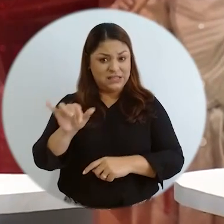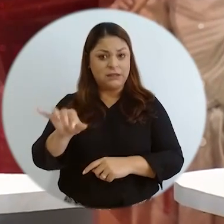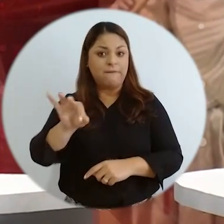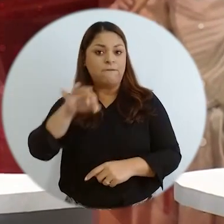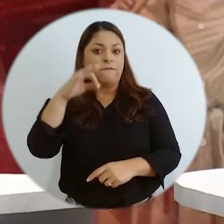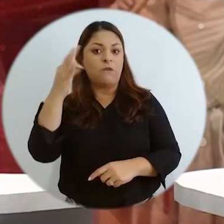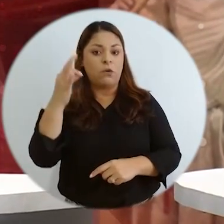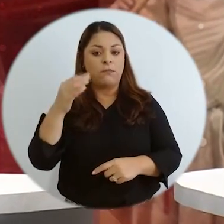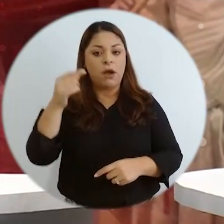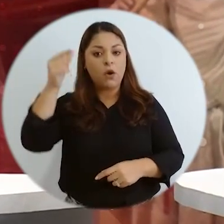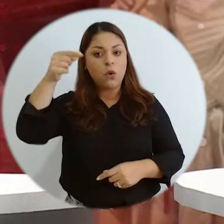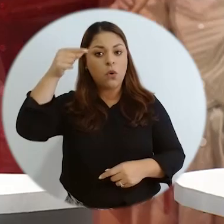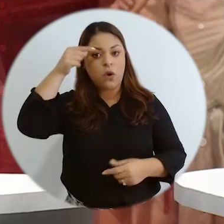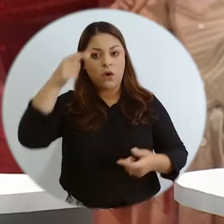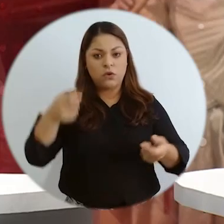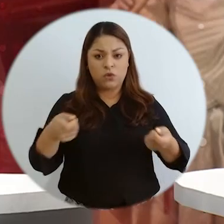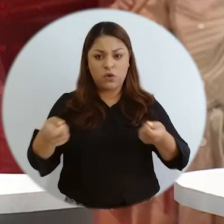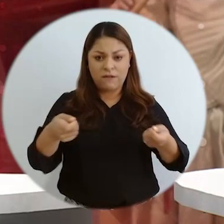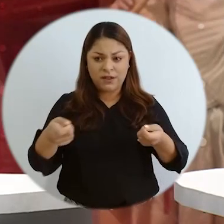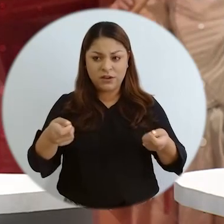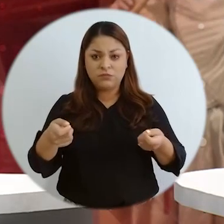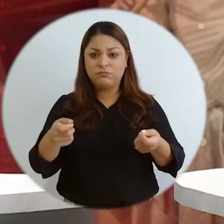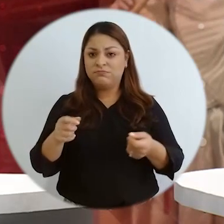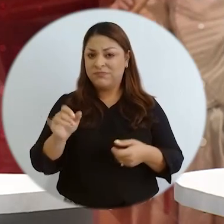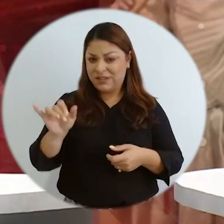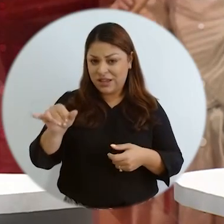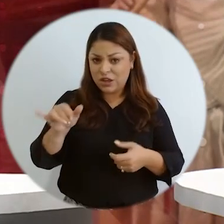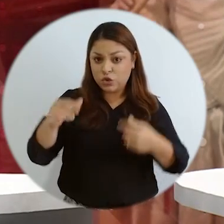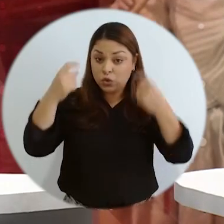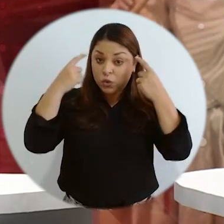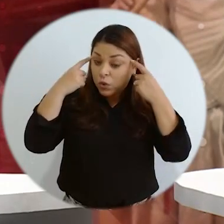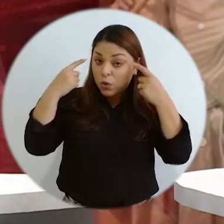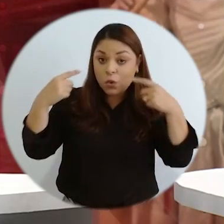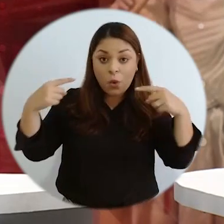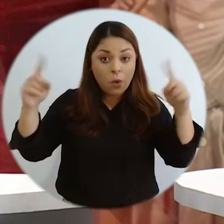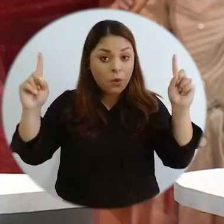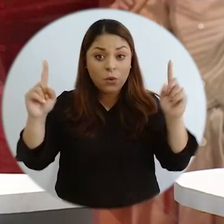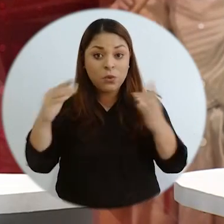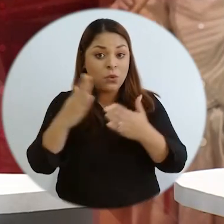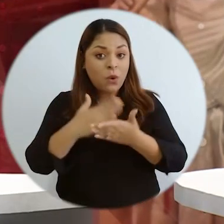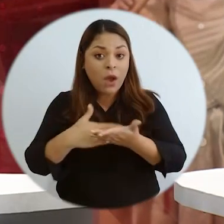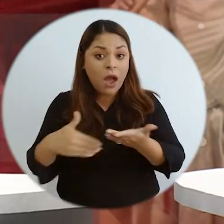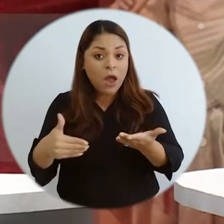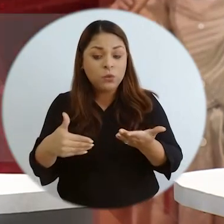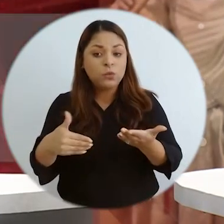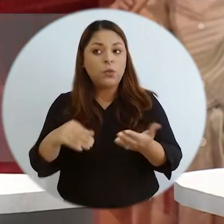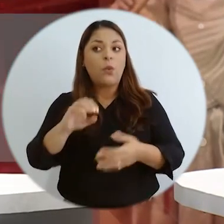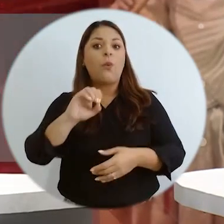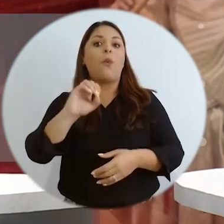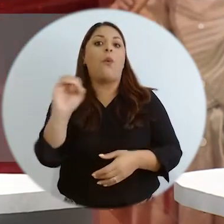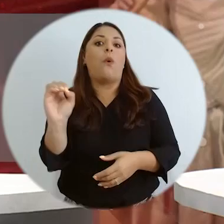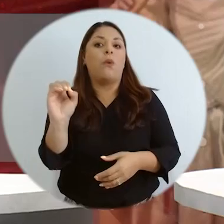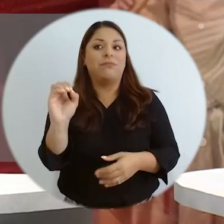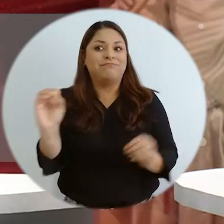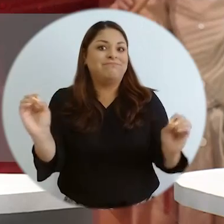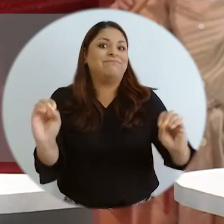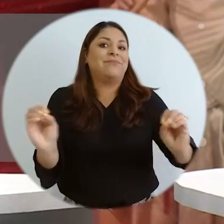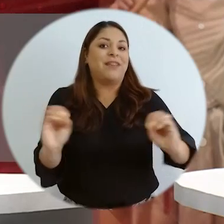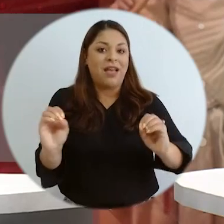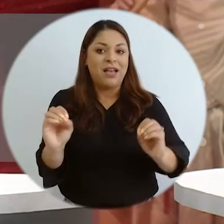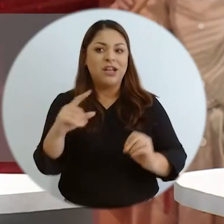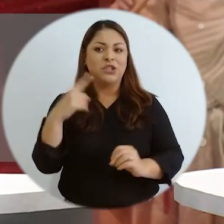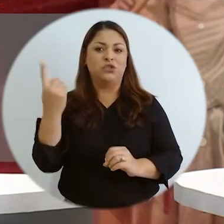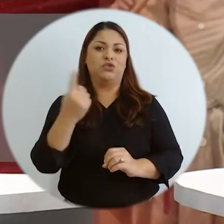y pues más bien es lo que ha provocado tal vez esa disminución sostenida en la popularidad del presidente, pero de eso vamos a